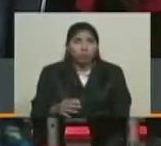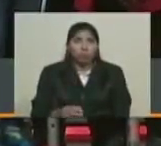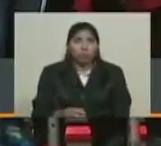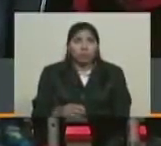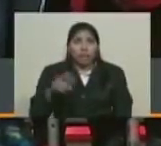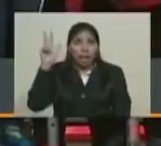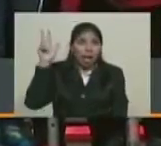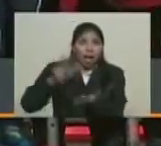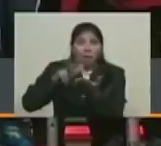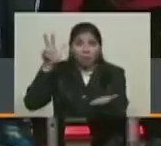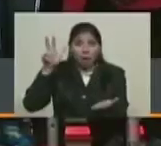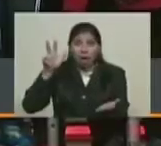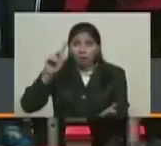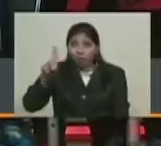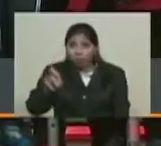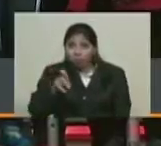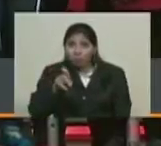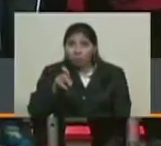¿Aprobado?